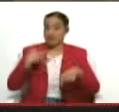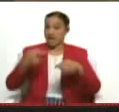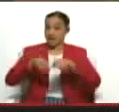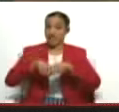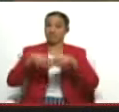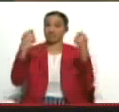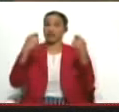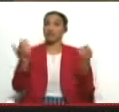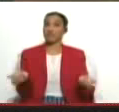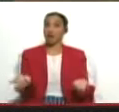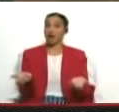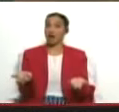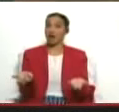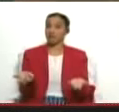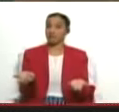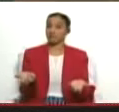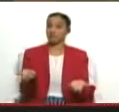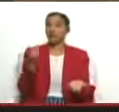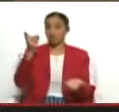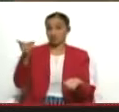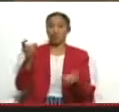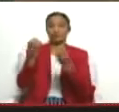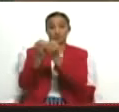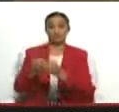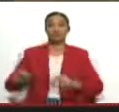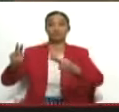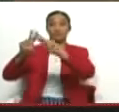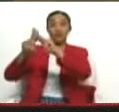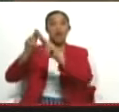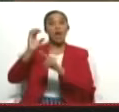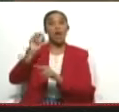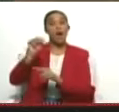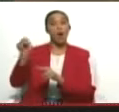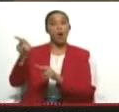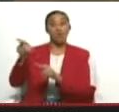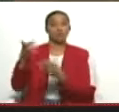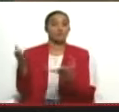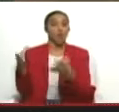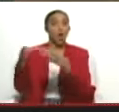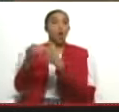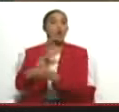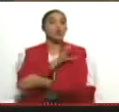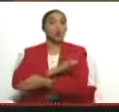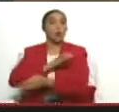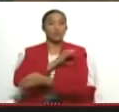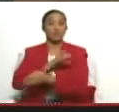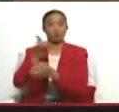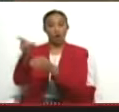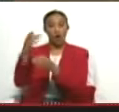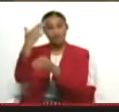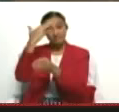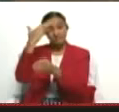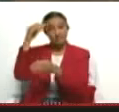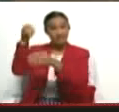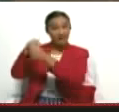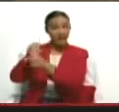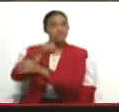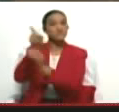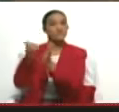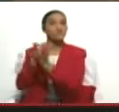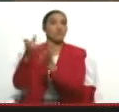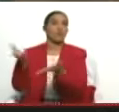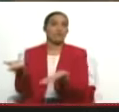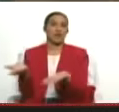organismo como la oficina del alto comisionado de derechos humanos de la ONU eso no está en la en lo que significa el